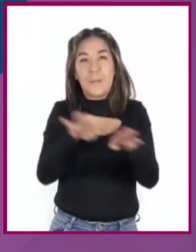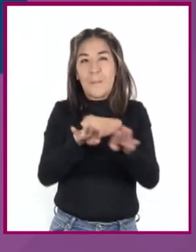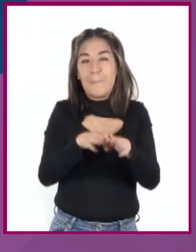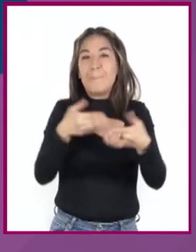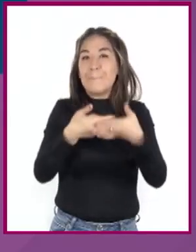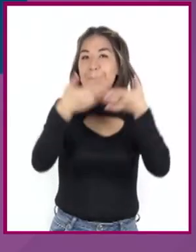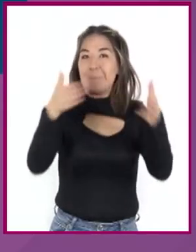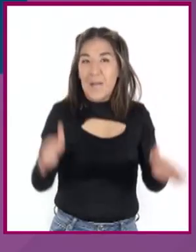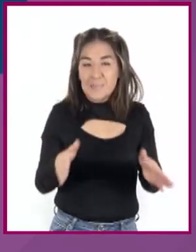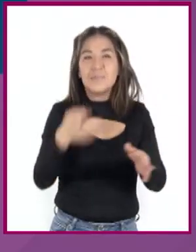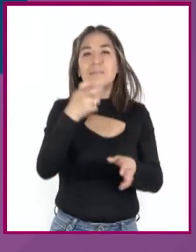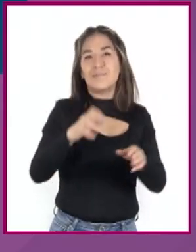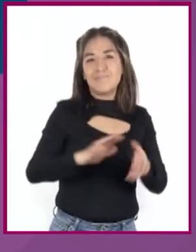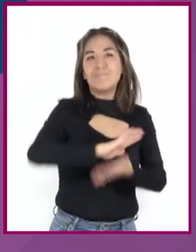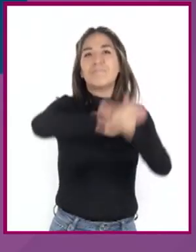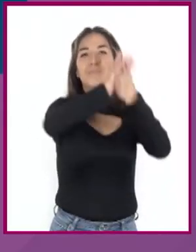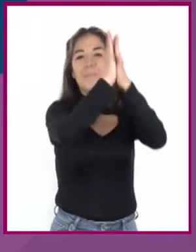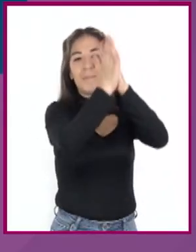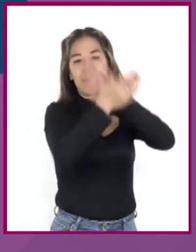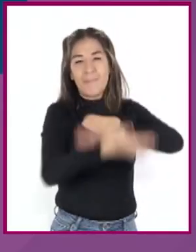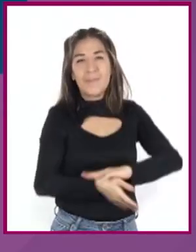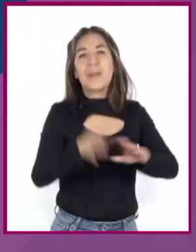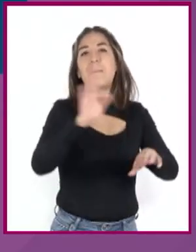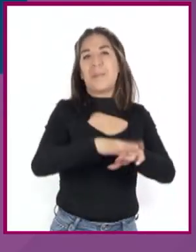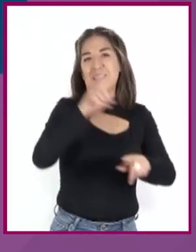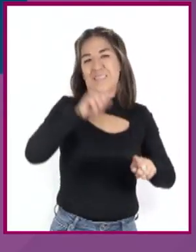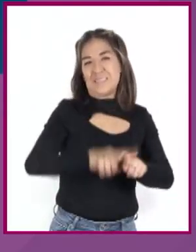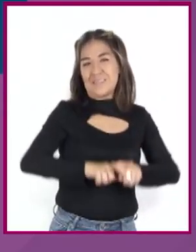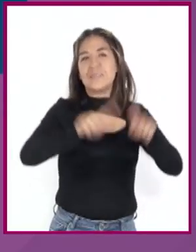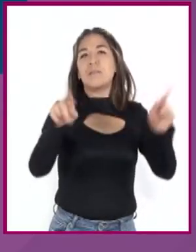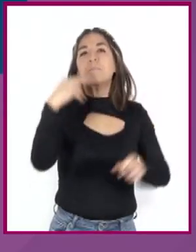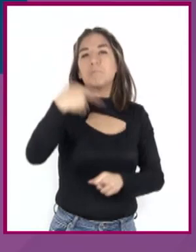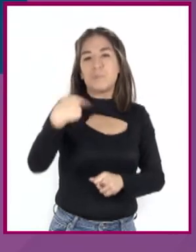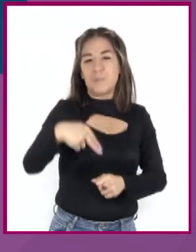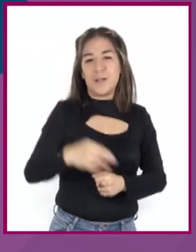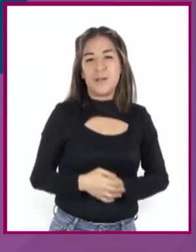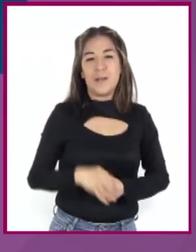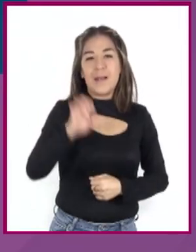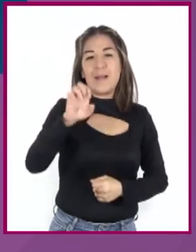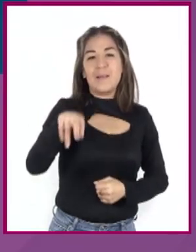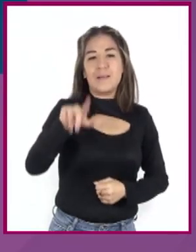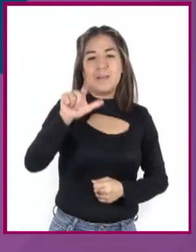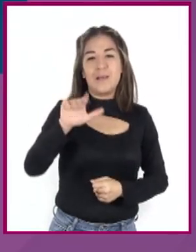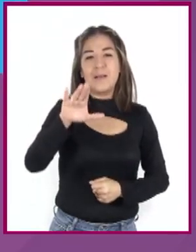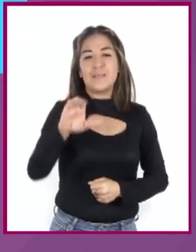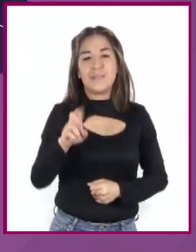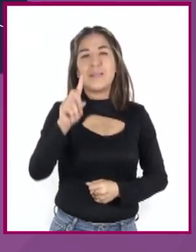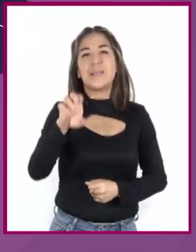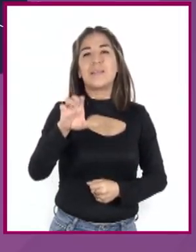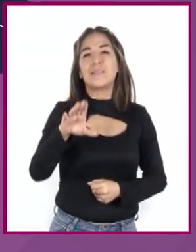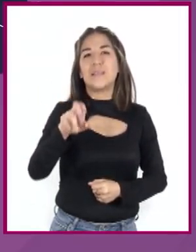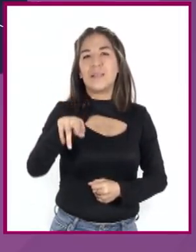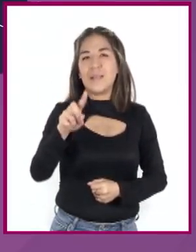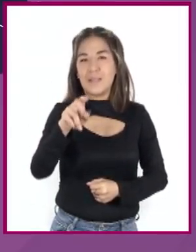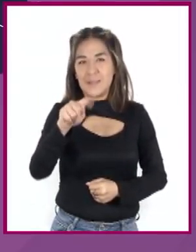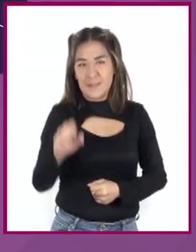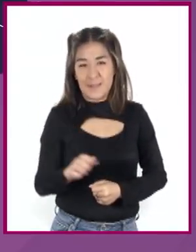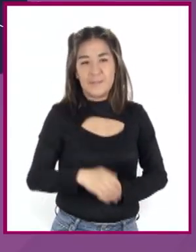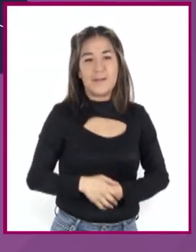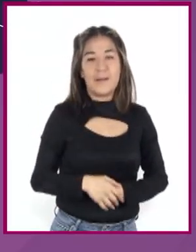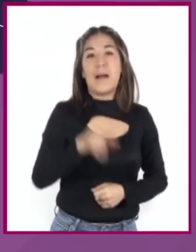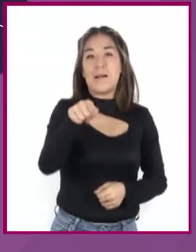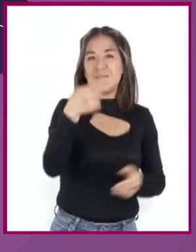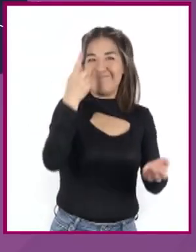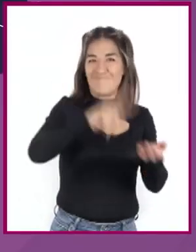los receptores con un rango de frecuencia diferente llamado enlace descendente. Los satélites cuentan con